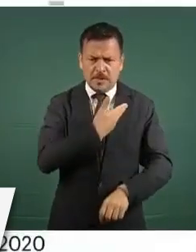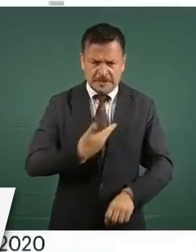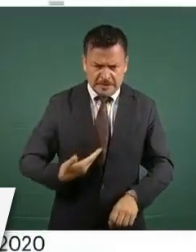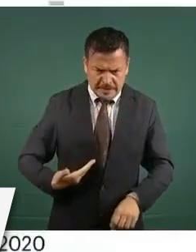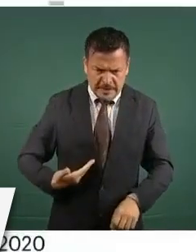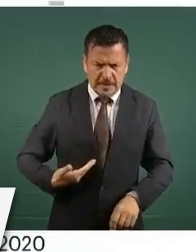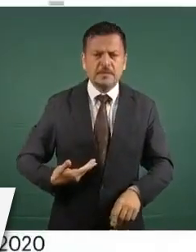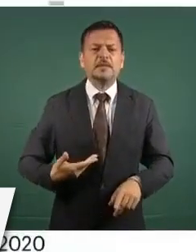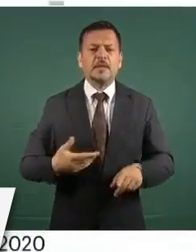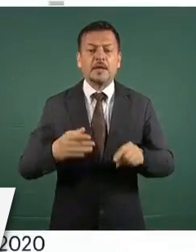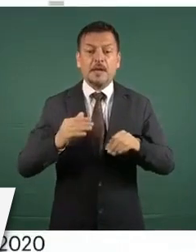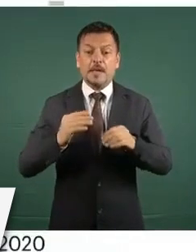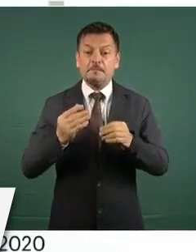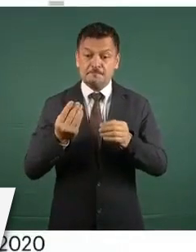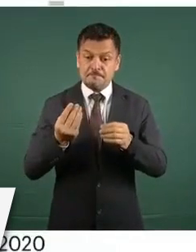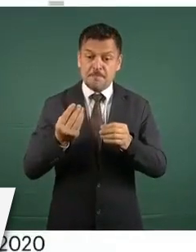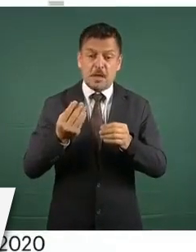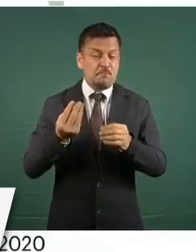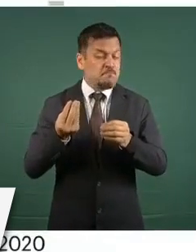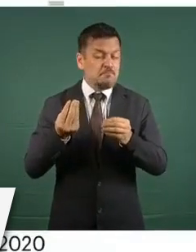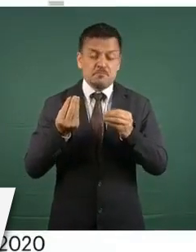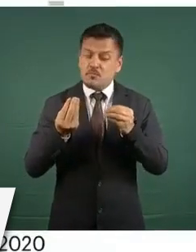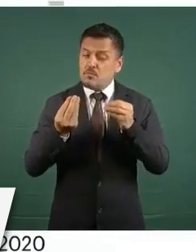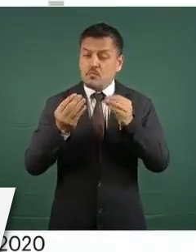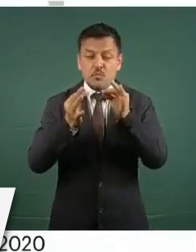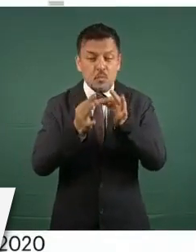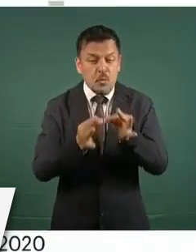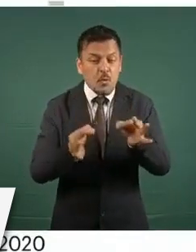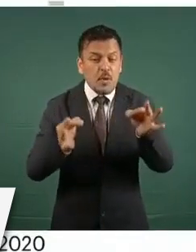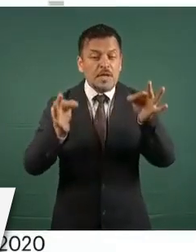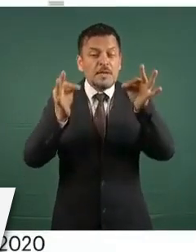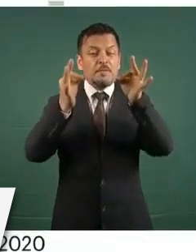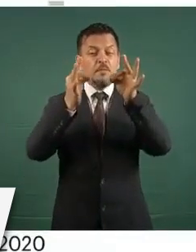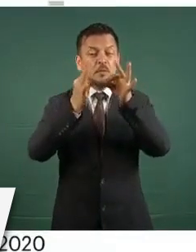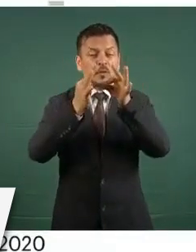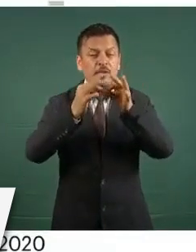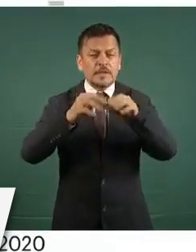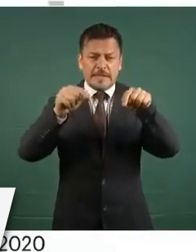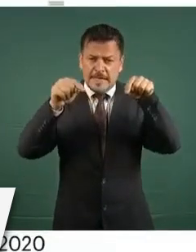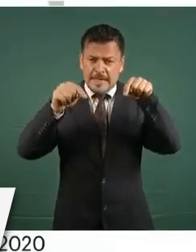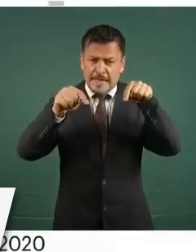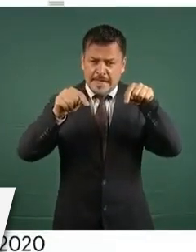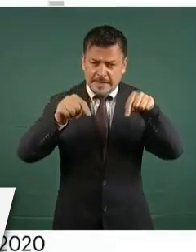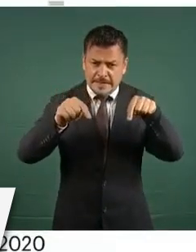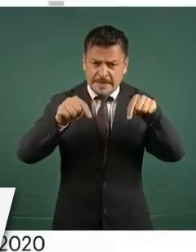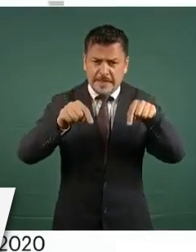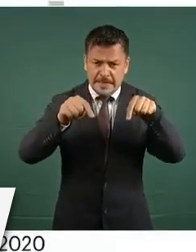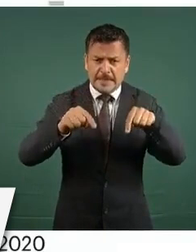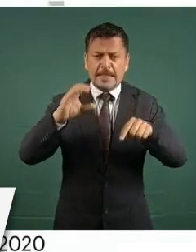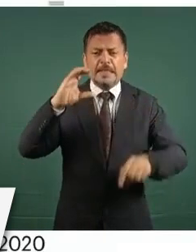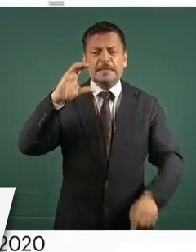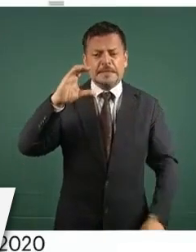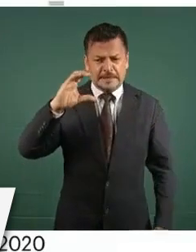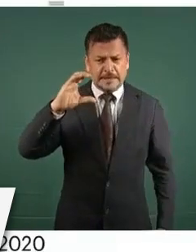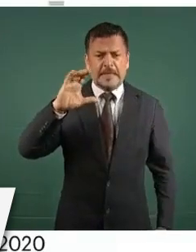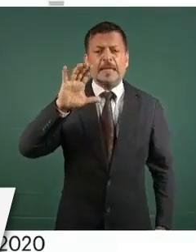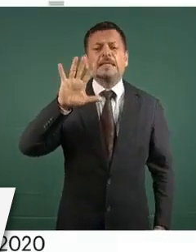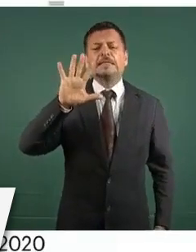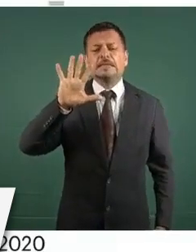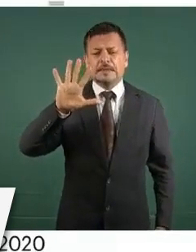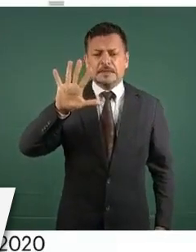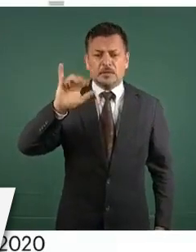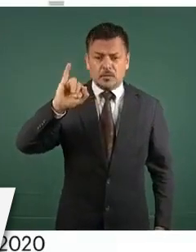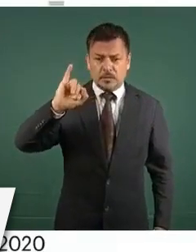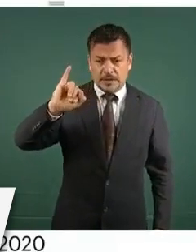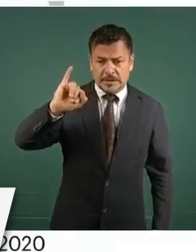algo muy importante en este centro tecnológico este centro de integración tecnológica que se llama c5 y que hace un poquito